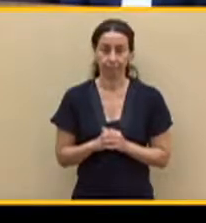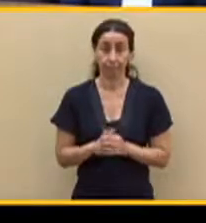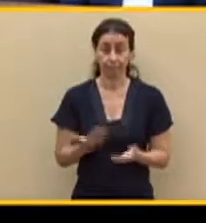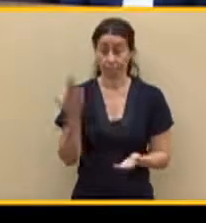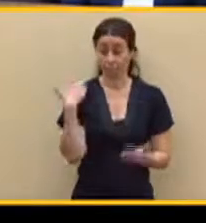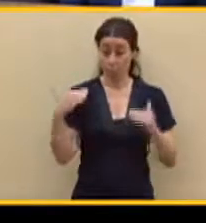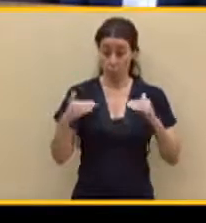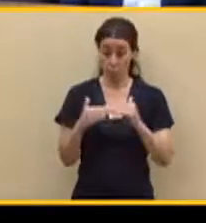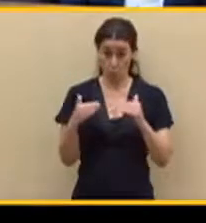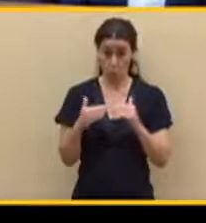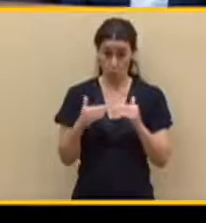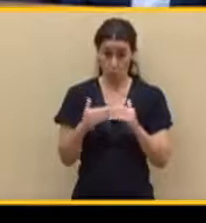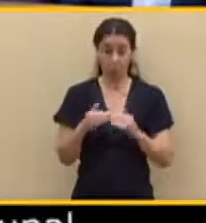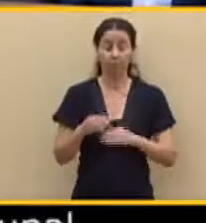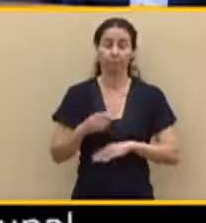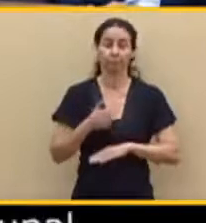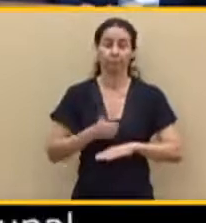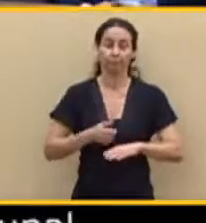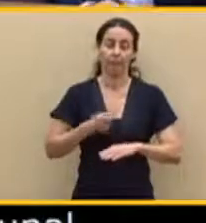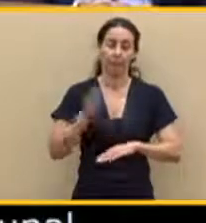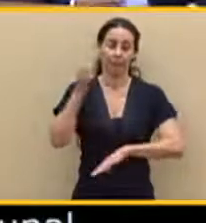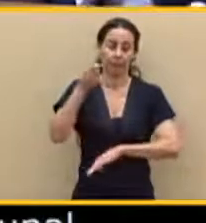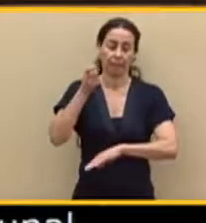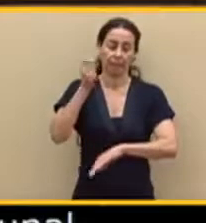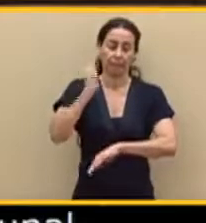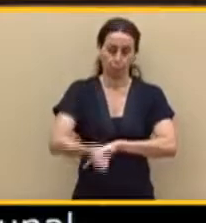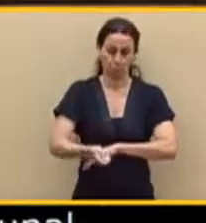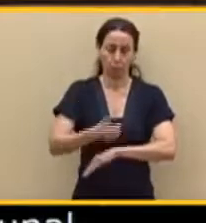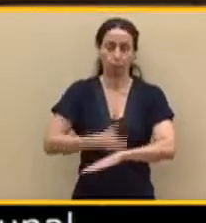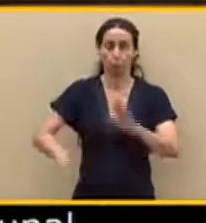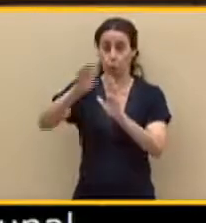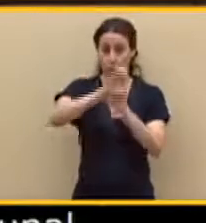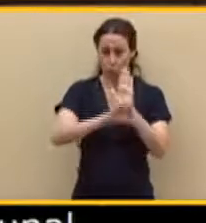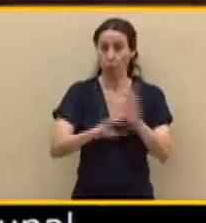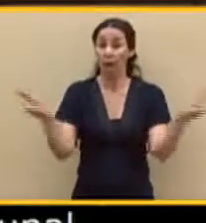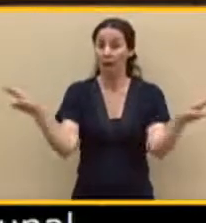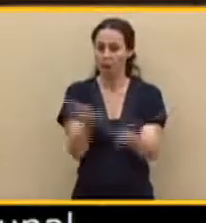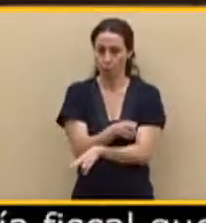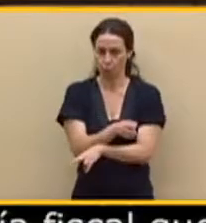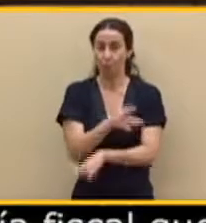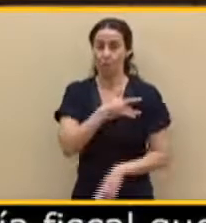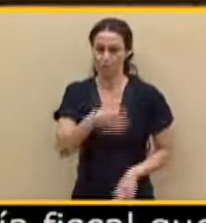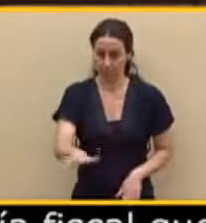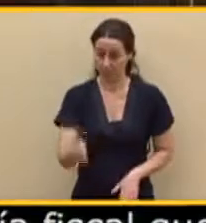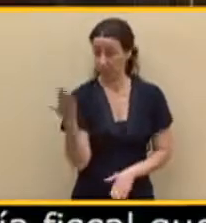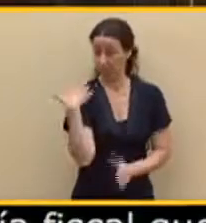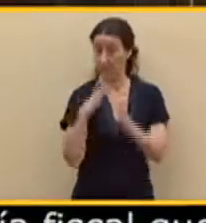el Tribunal Constitucional anuló por unanimidad la amnistía fiscal que ustedes aprobaron en